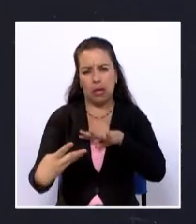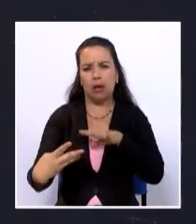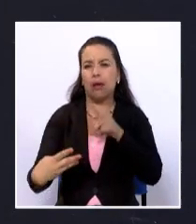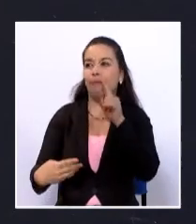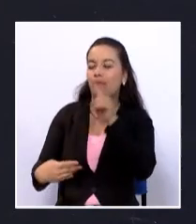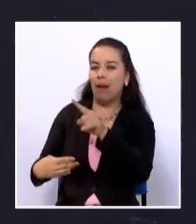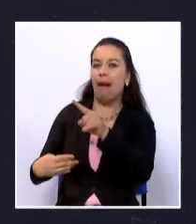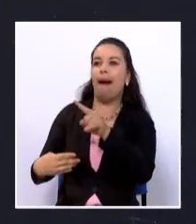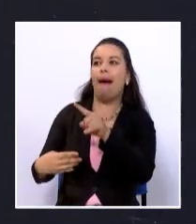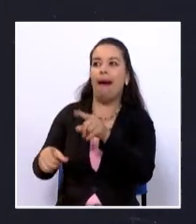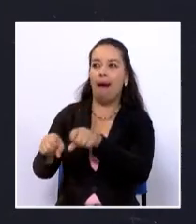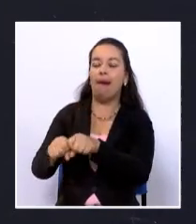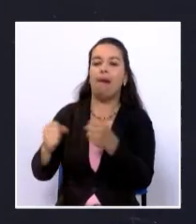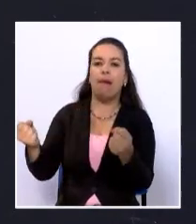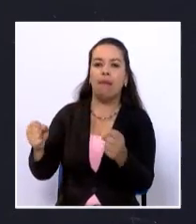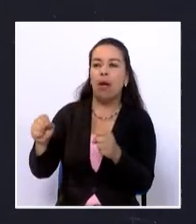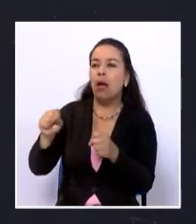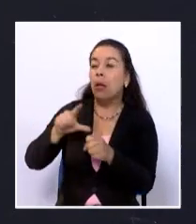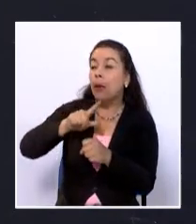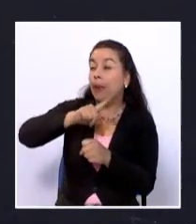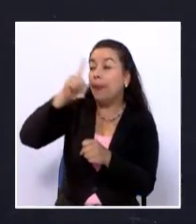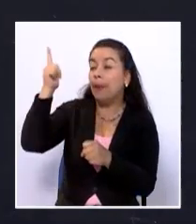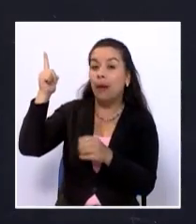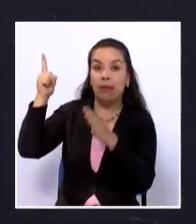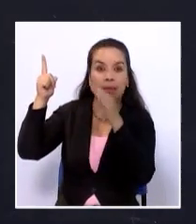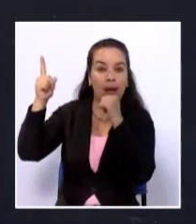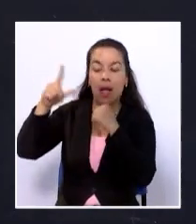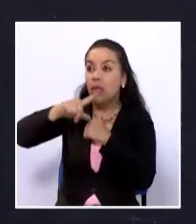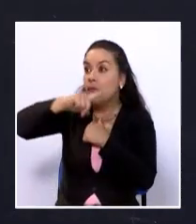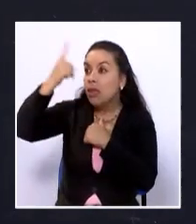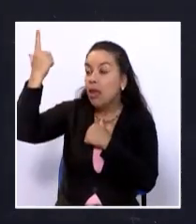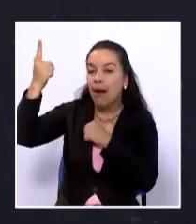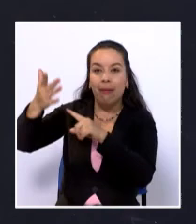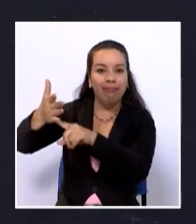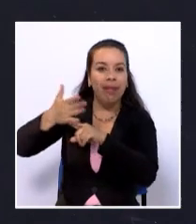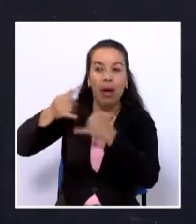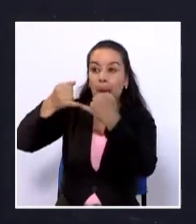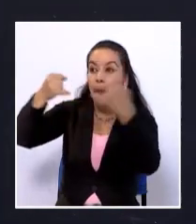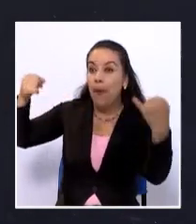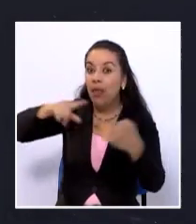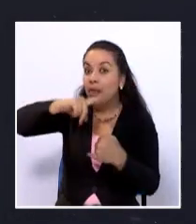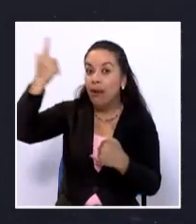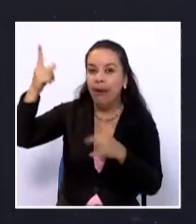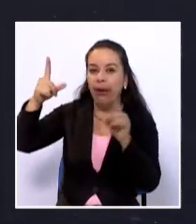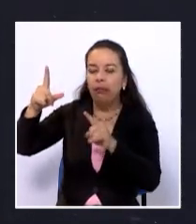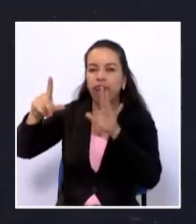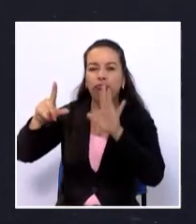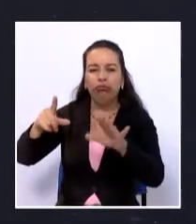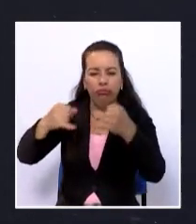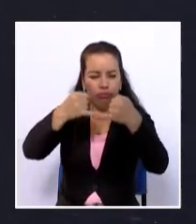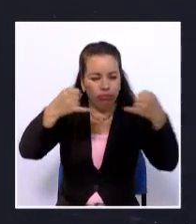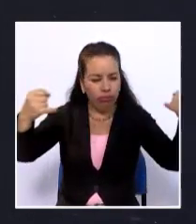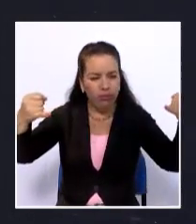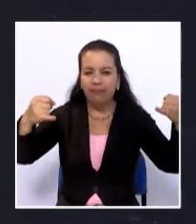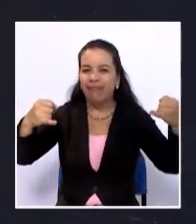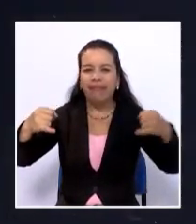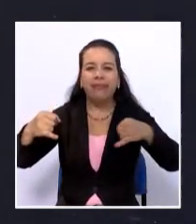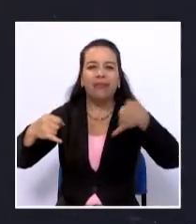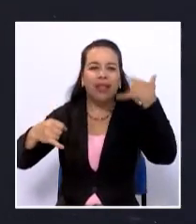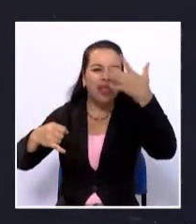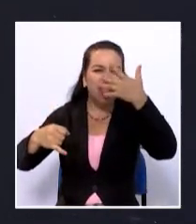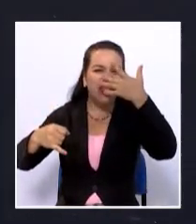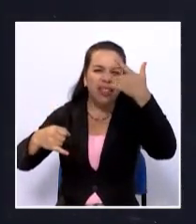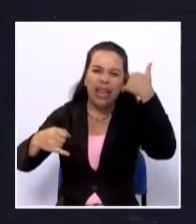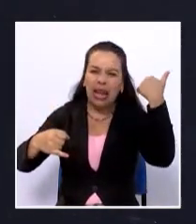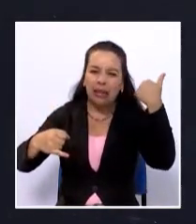haber cambios en ese tendón ya no lo veo tan blanquito sino que va a haber zonas negras esas zonas negras es como si se hubieran roto las fibras